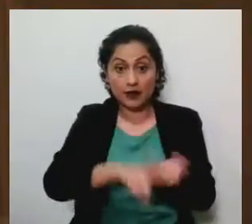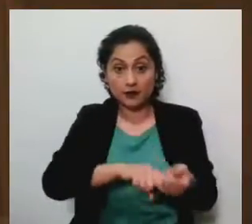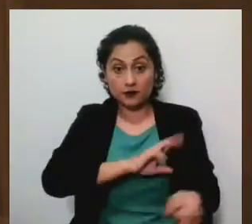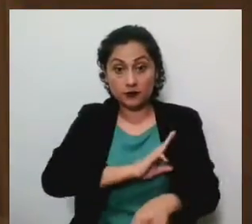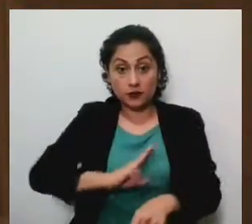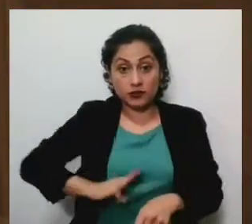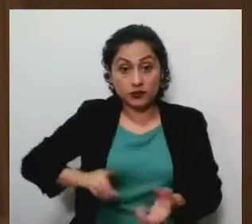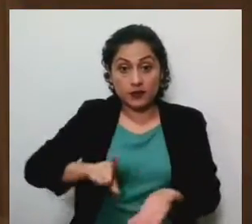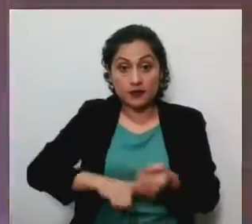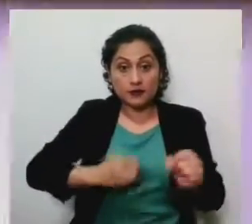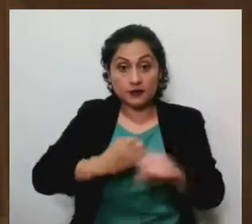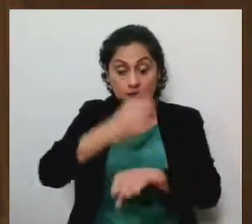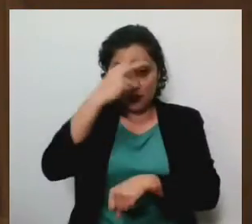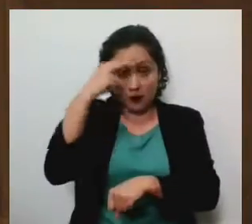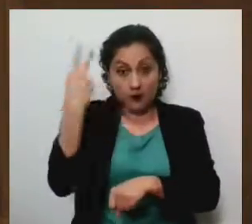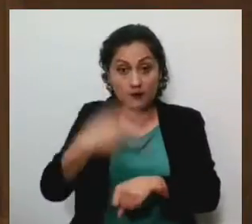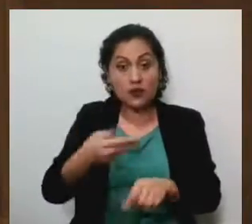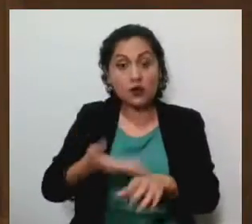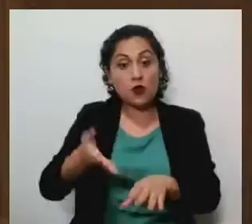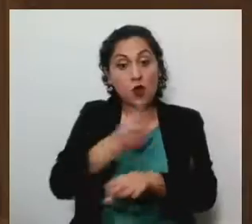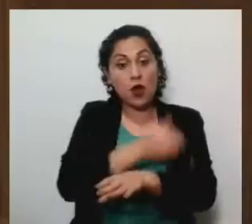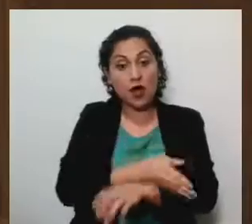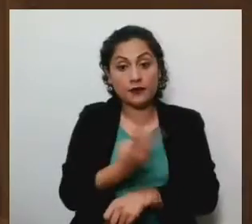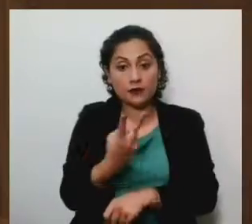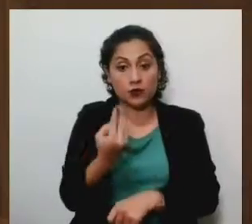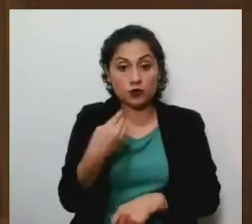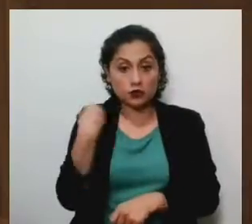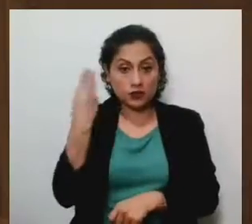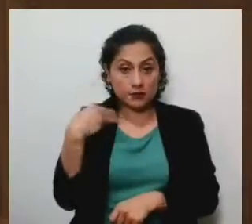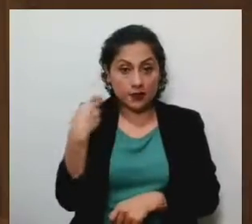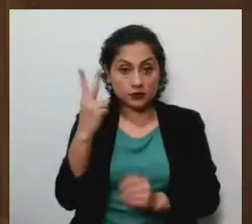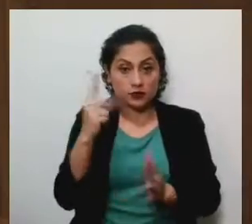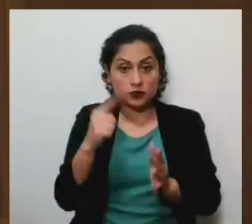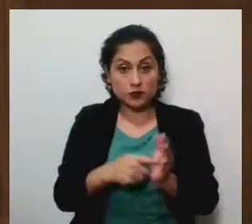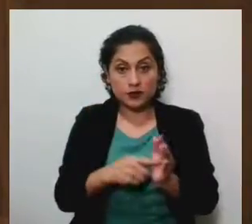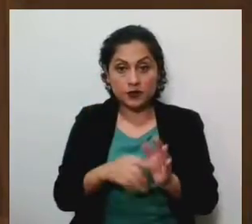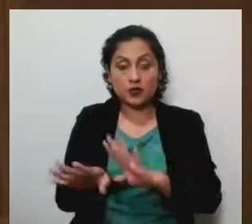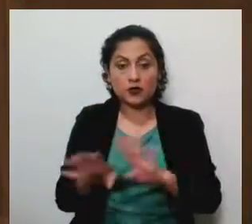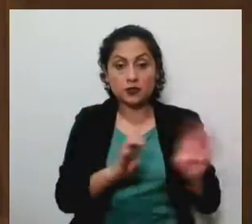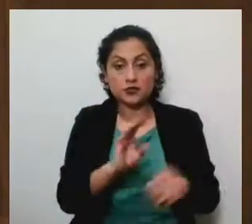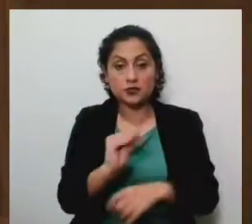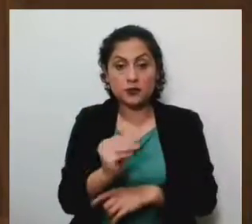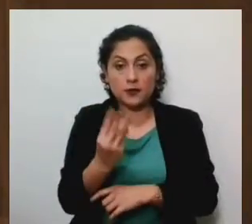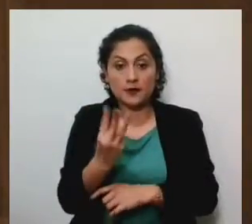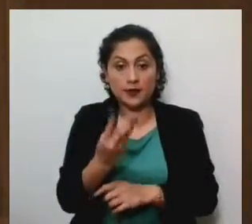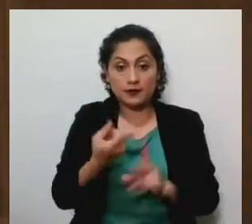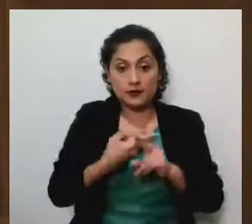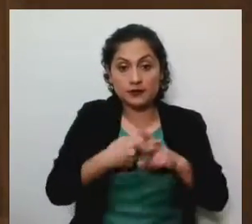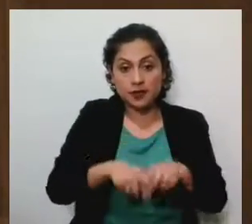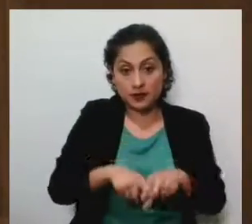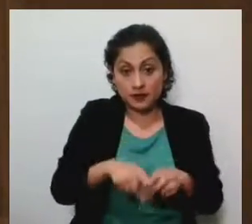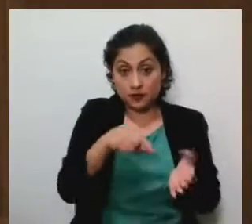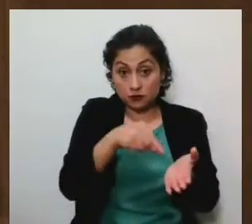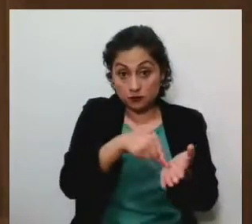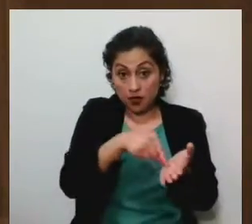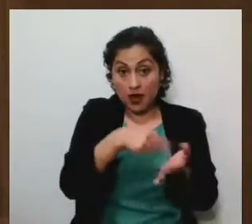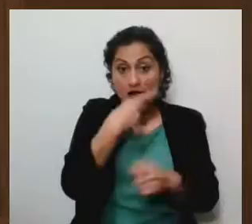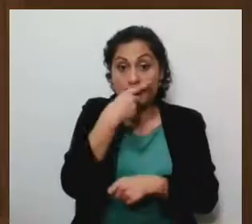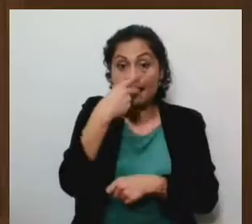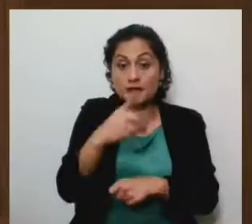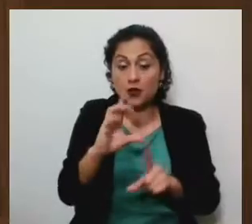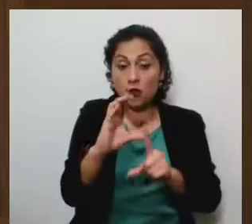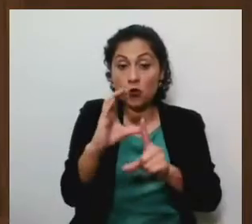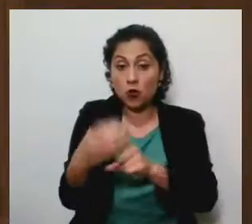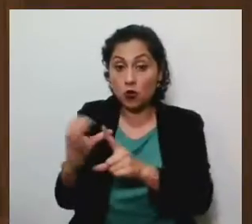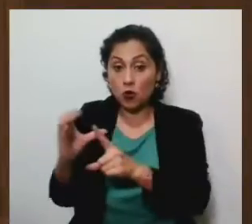su expedición, el 2 de marzo de 1993, dispuso que dichas comisiones podrán ser